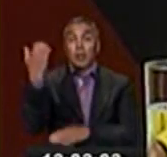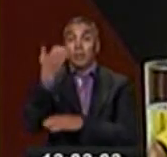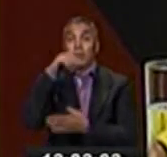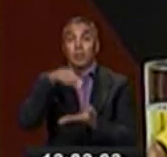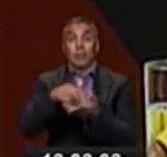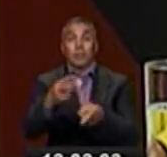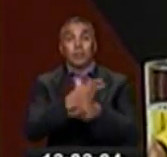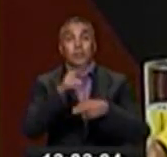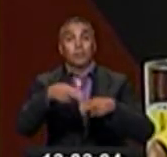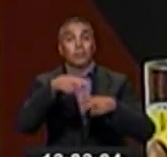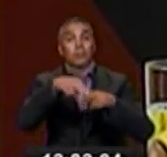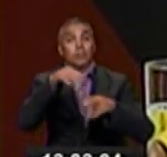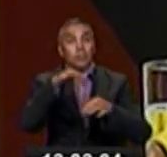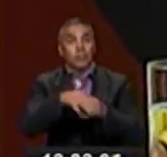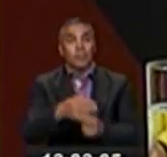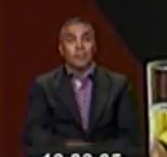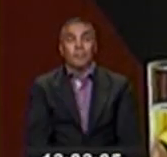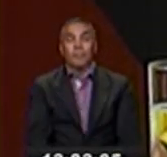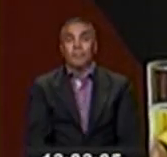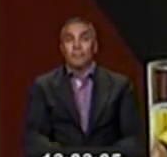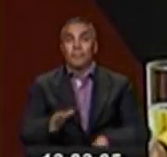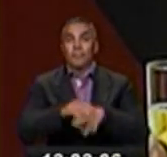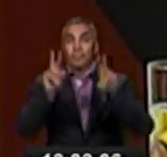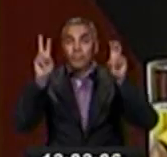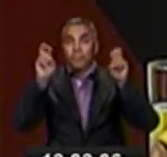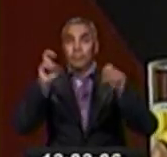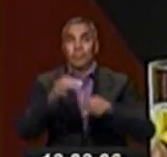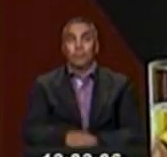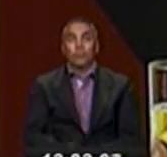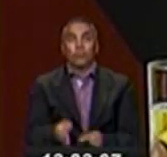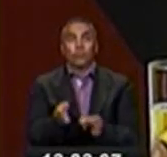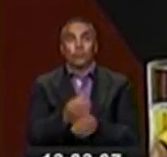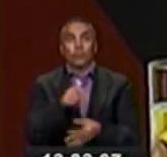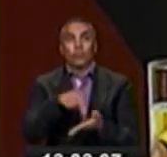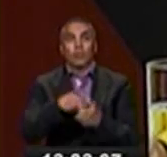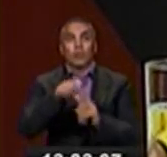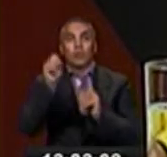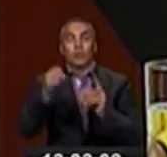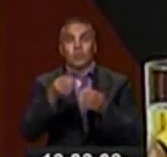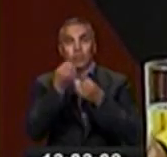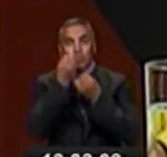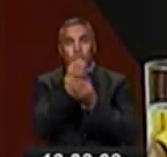Consejo Nacional Electoral respecto al funcionamiento del sistema informático.